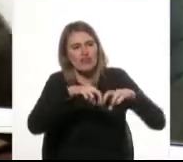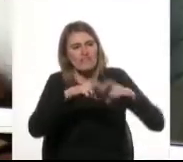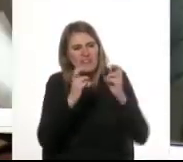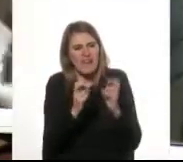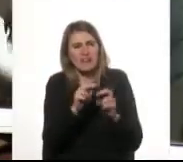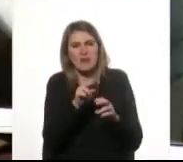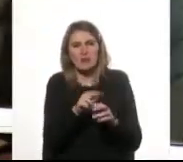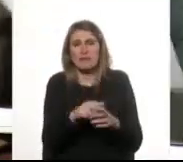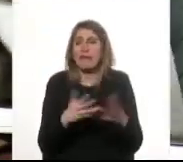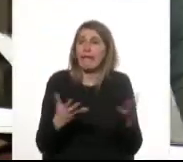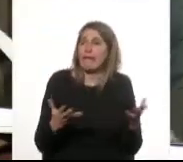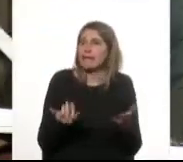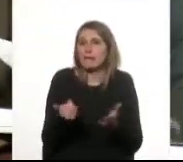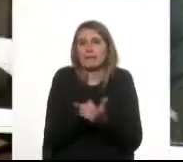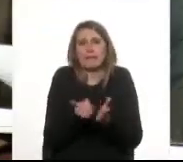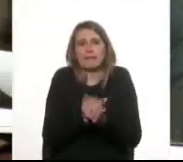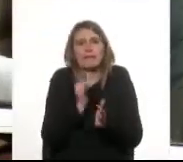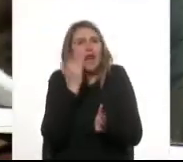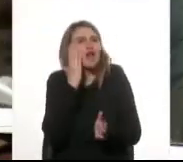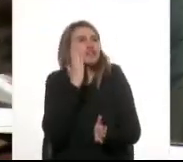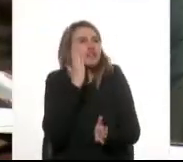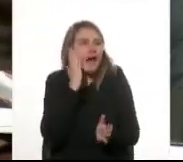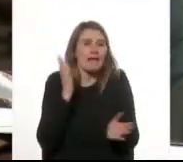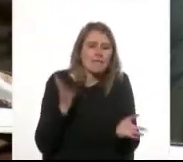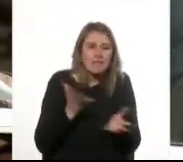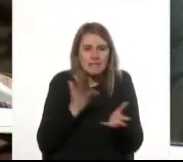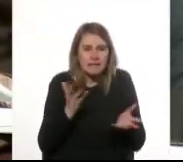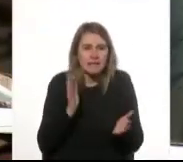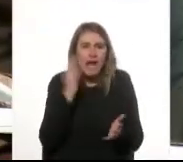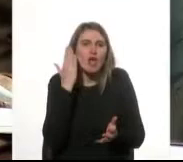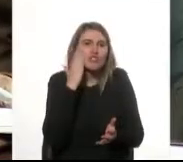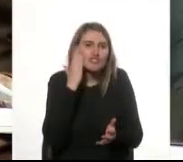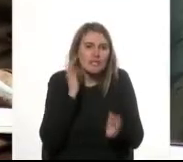esto, chocolate por la noticia.